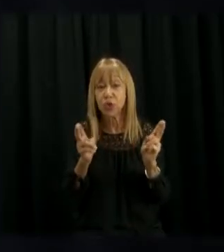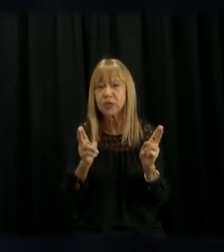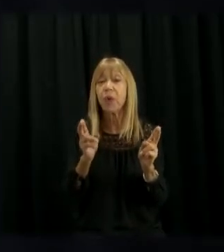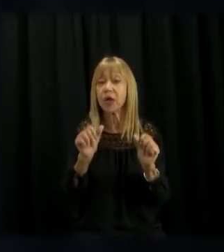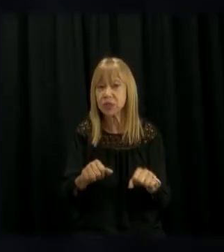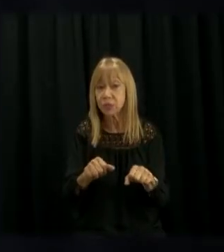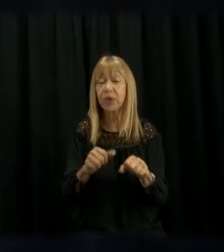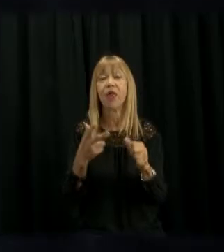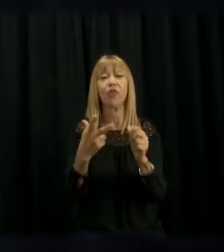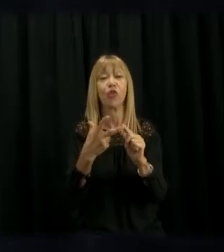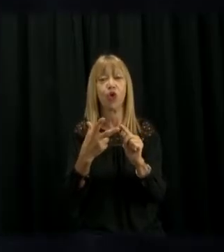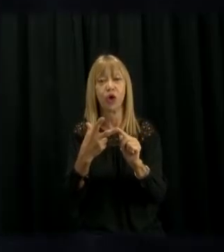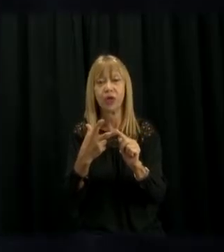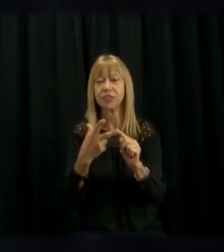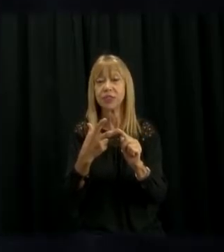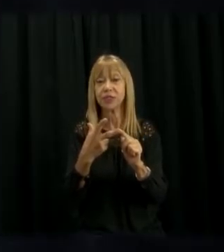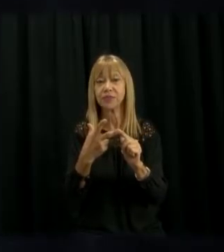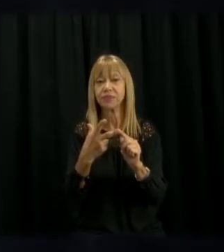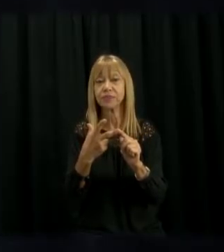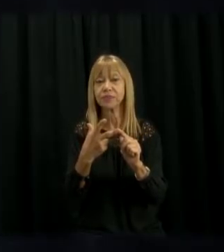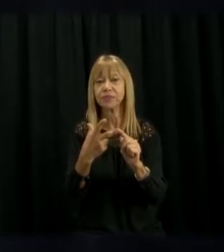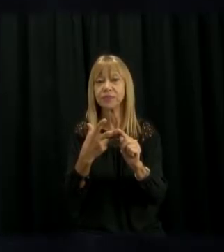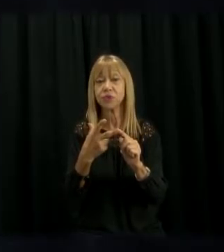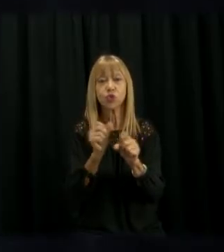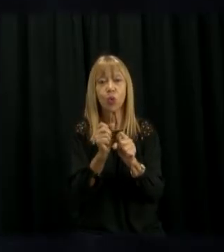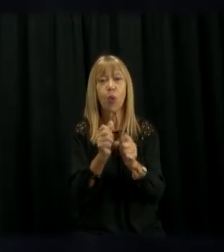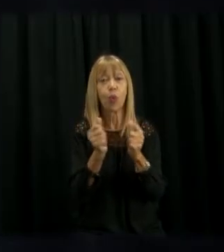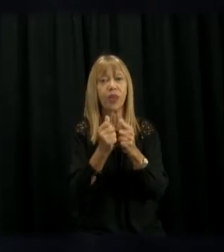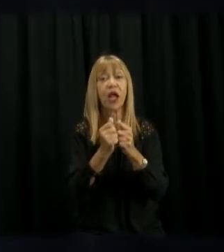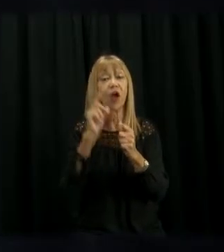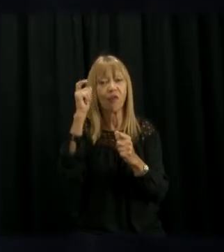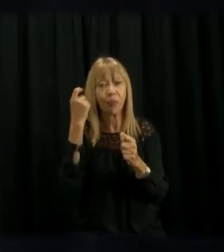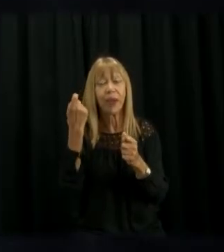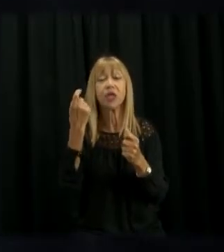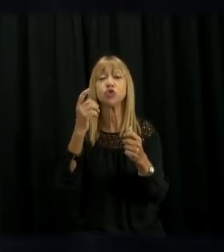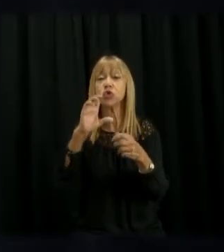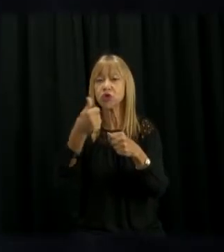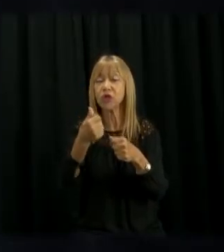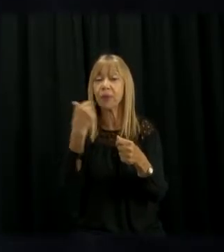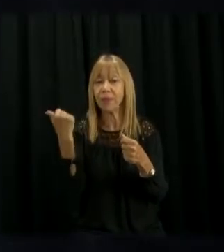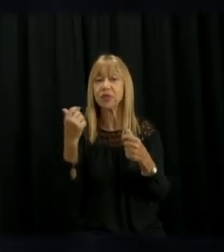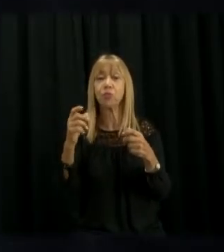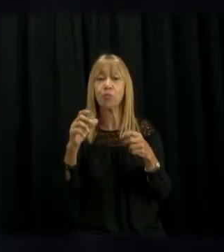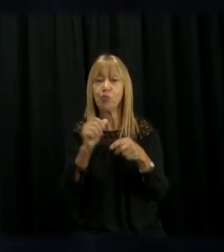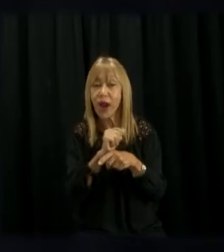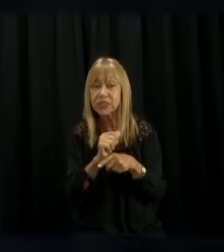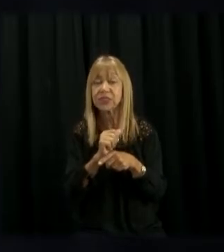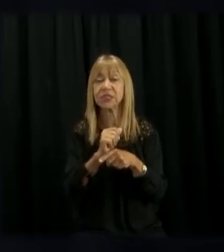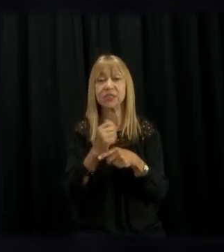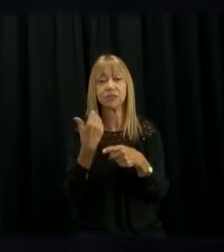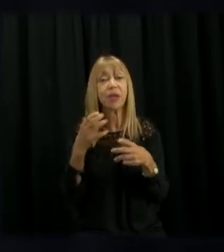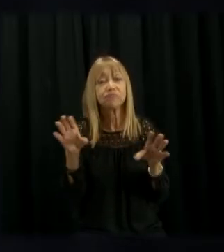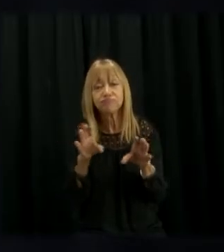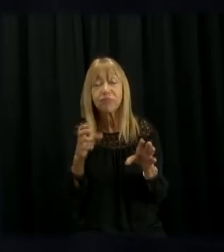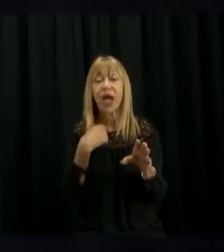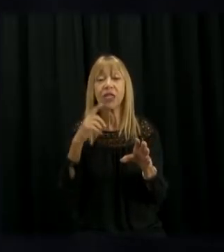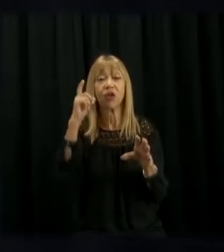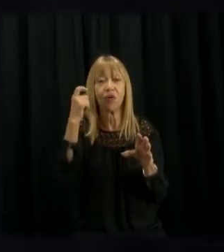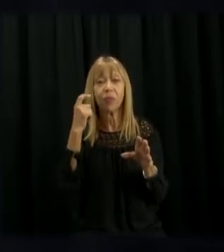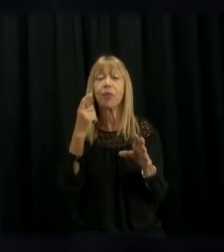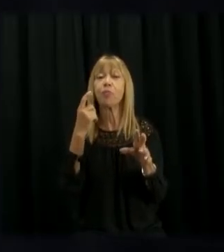sean completadas lo más rápido posible. Tercero, para trabajar con las mejores prácticas del gobierno y